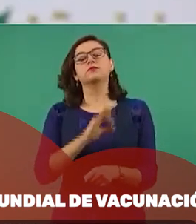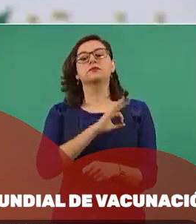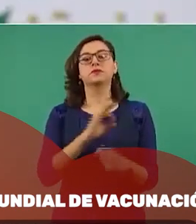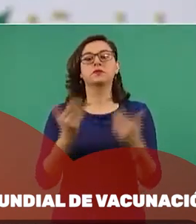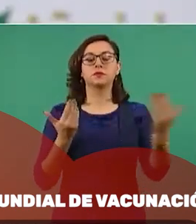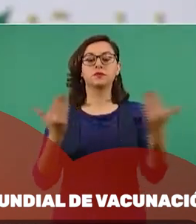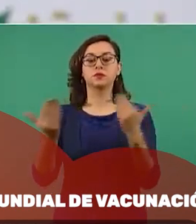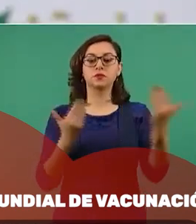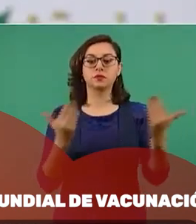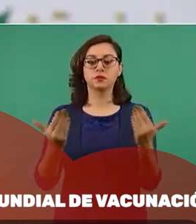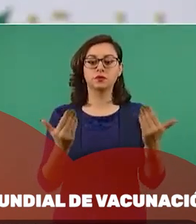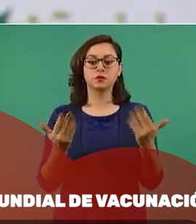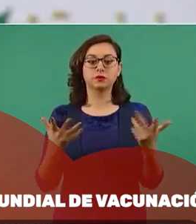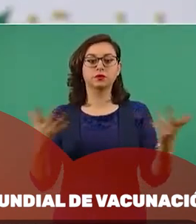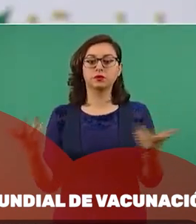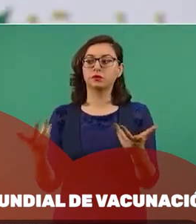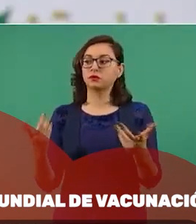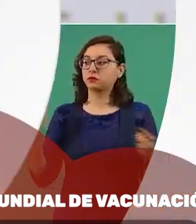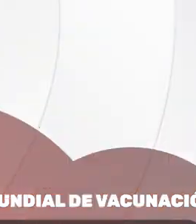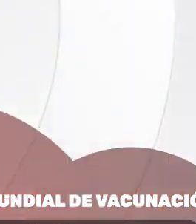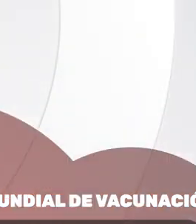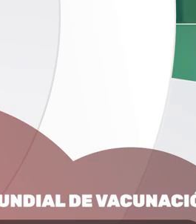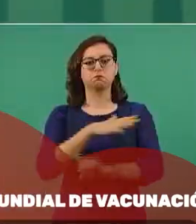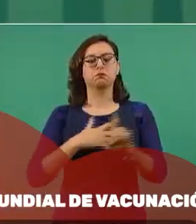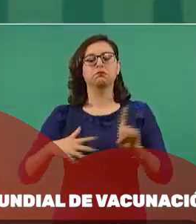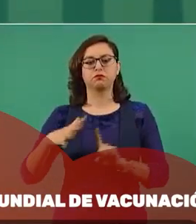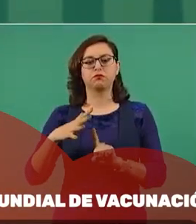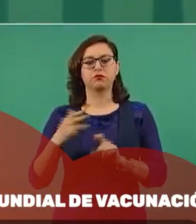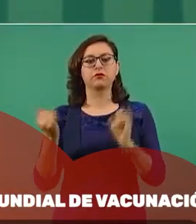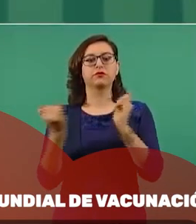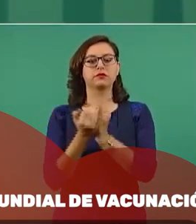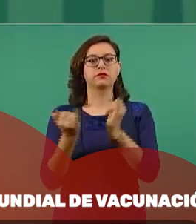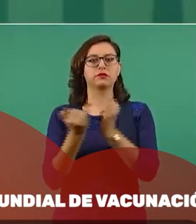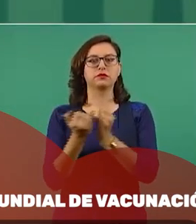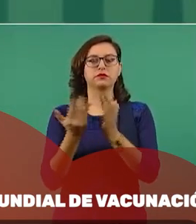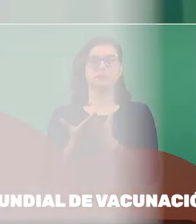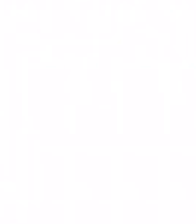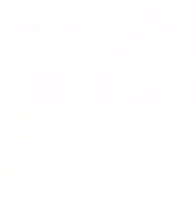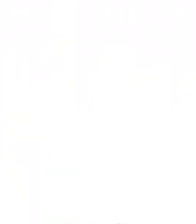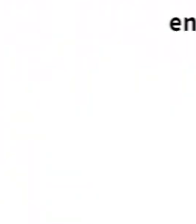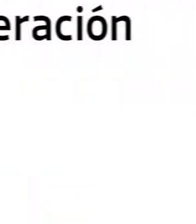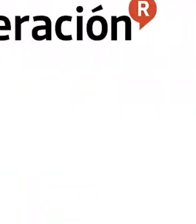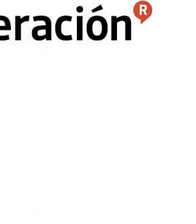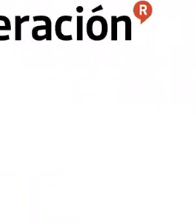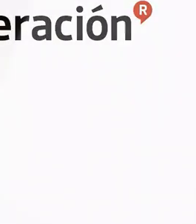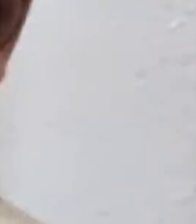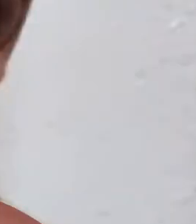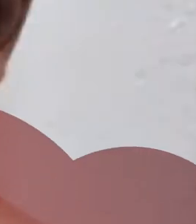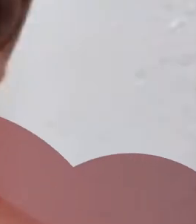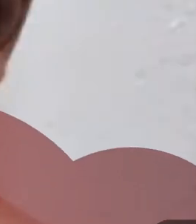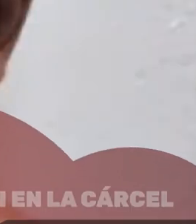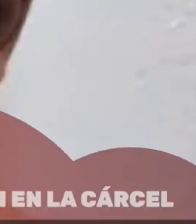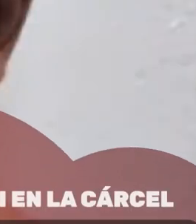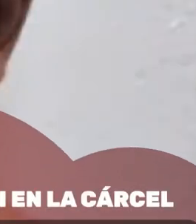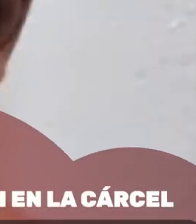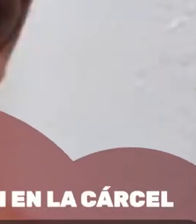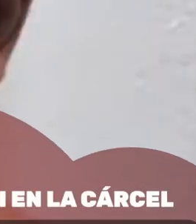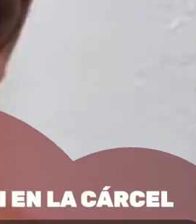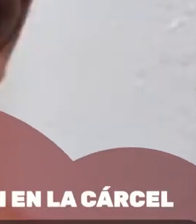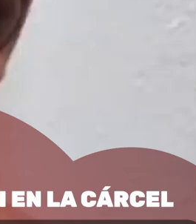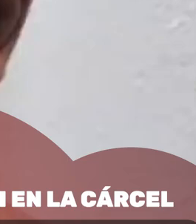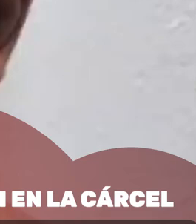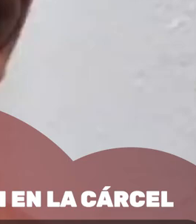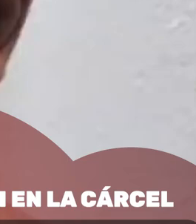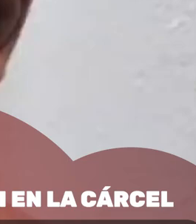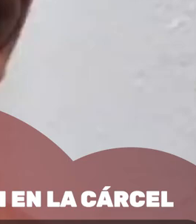representa el 21%, más de la quinta parte de la población elegible para ser vacunada, apuntó el subsecretario. Andrés N., presunto feminicida serial,